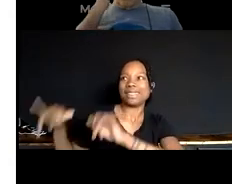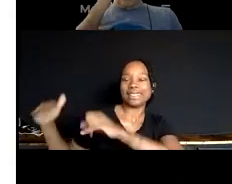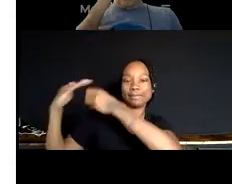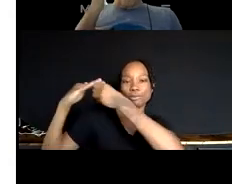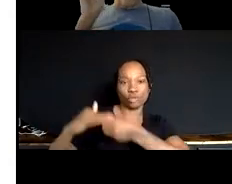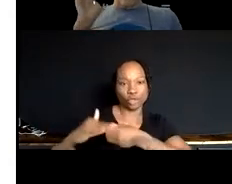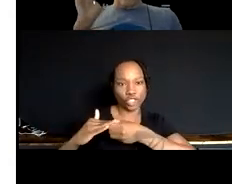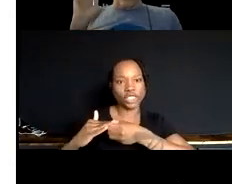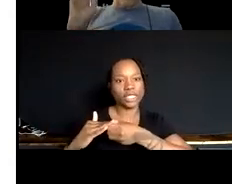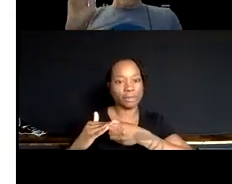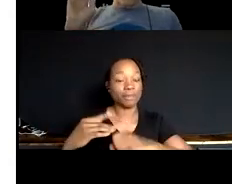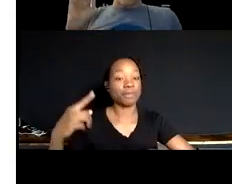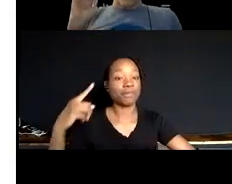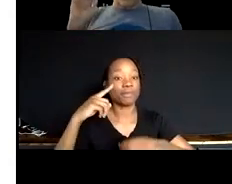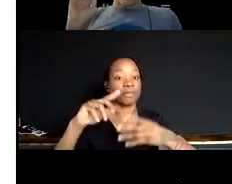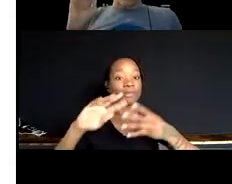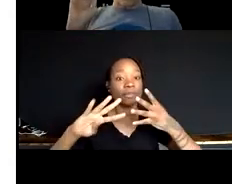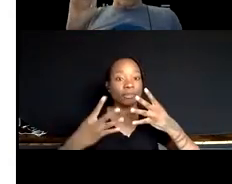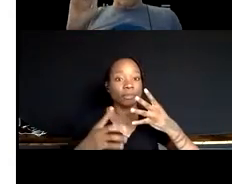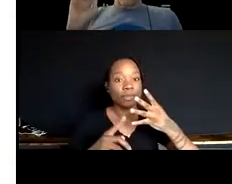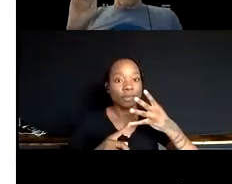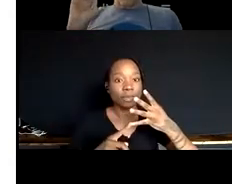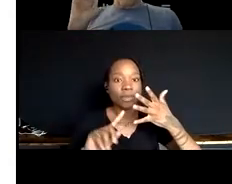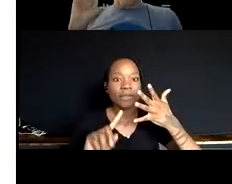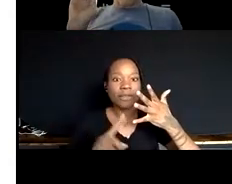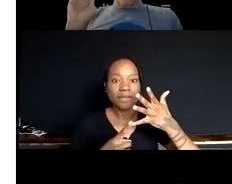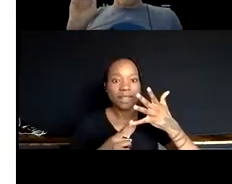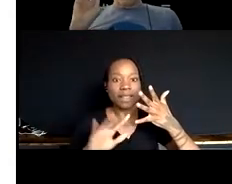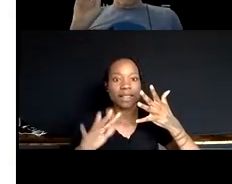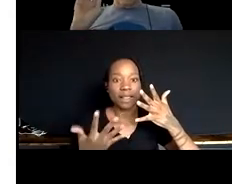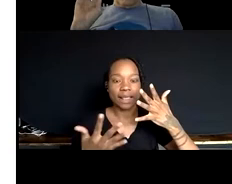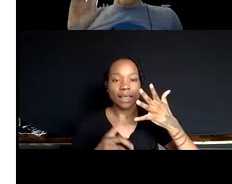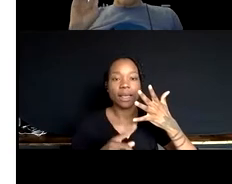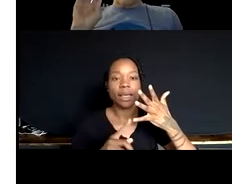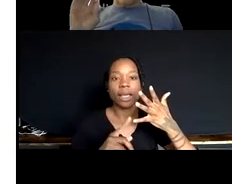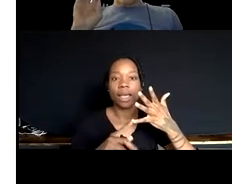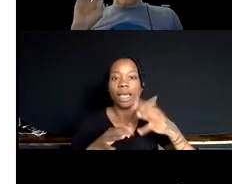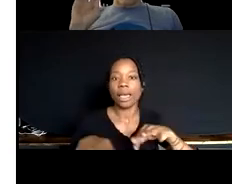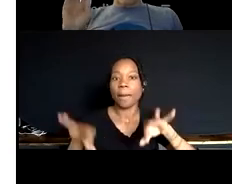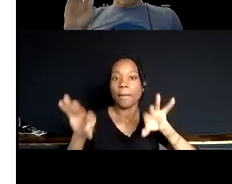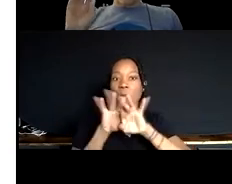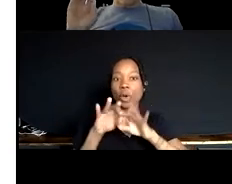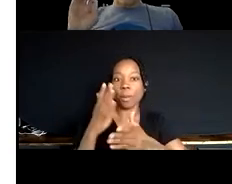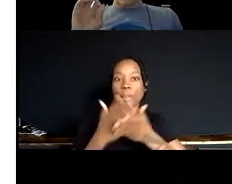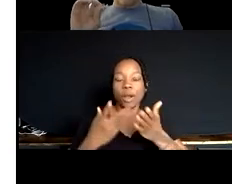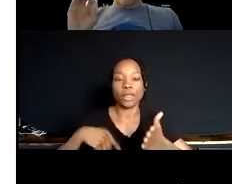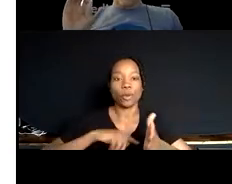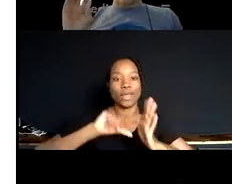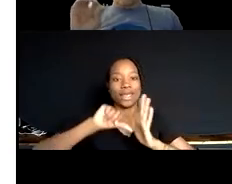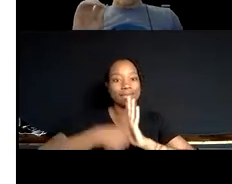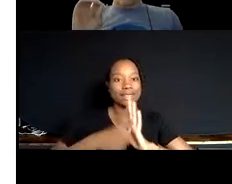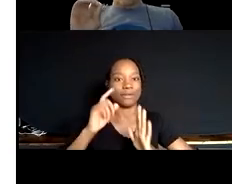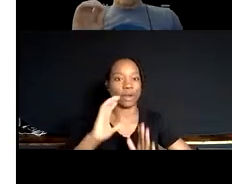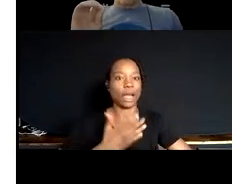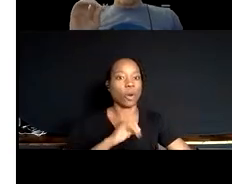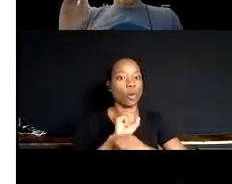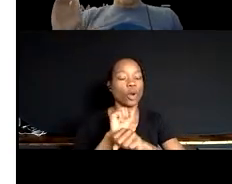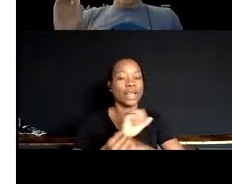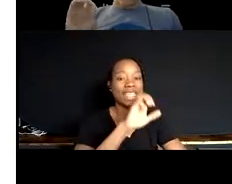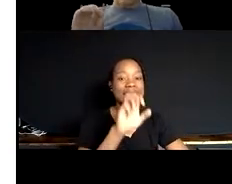reciente simplemente. También un punto muy importante para enfatizar en nuestro trabajo es que los monitoreos